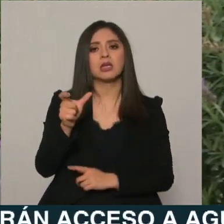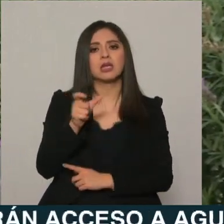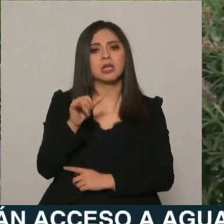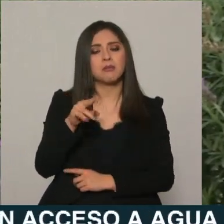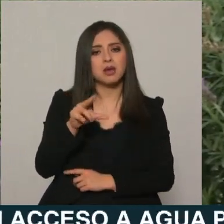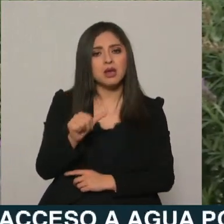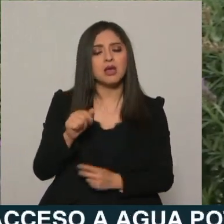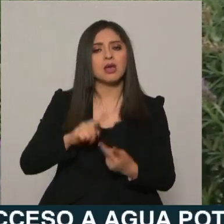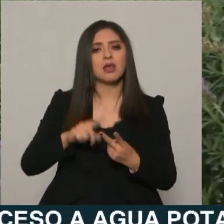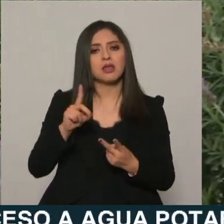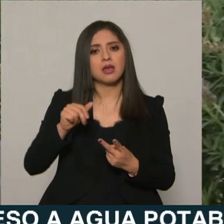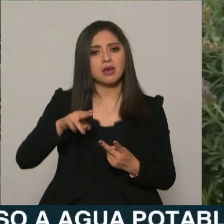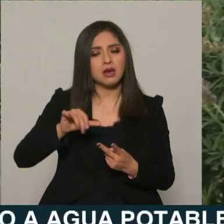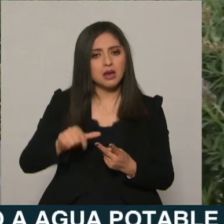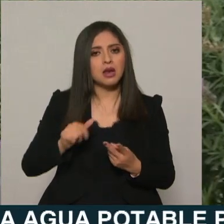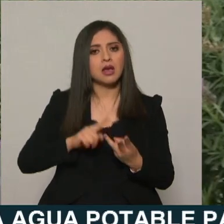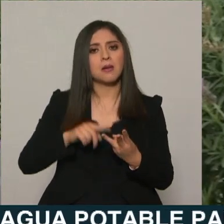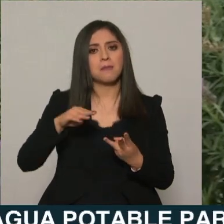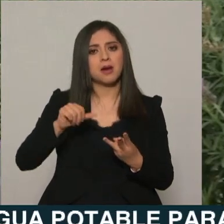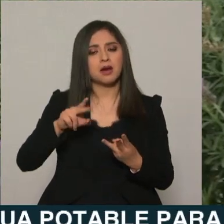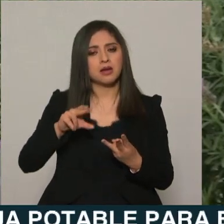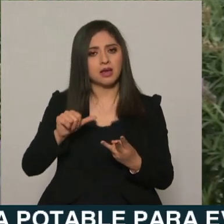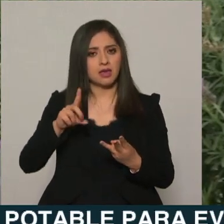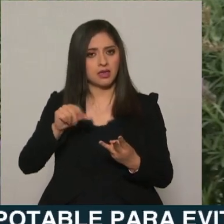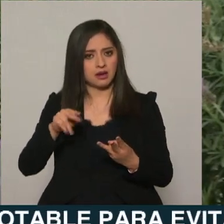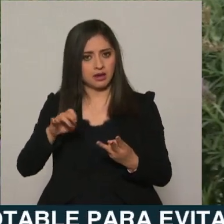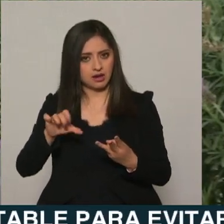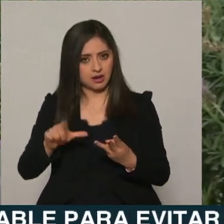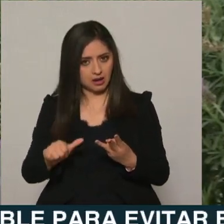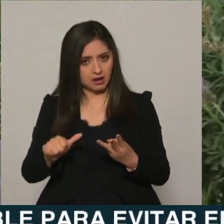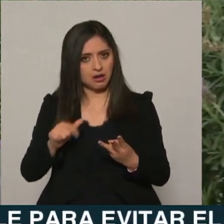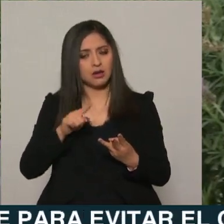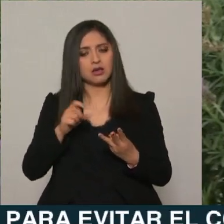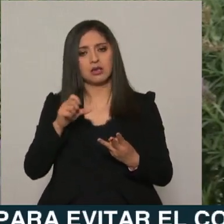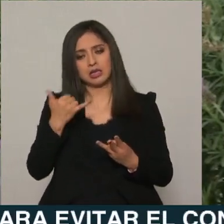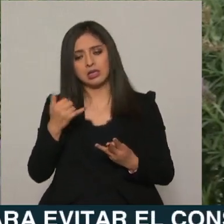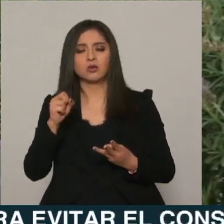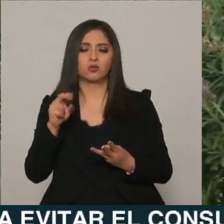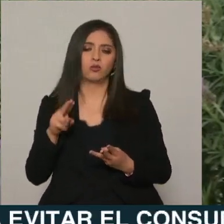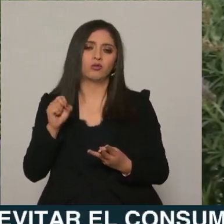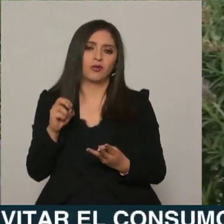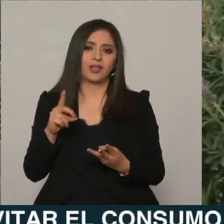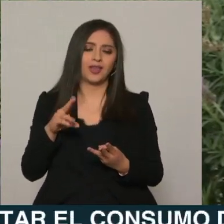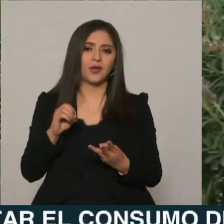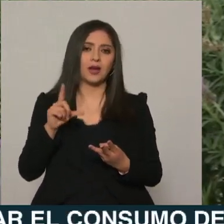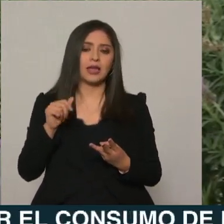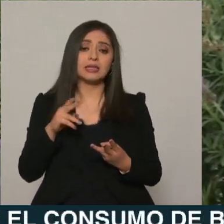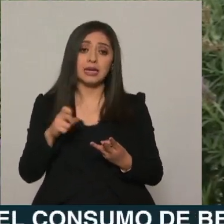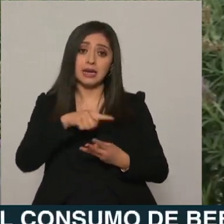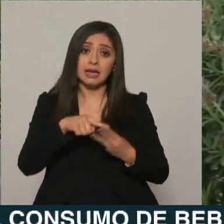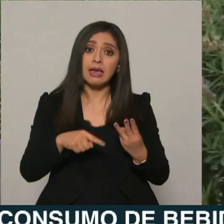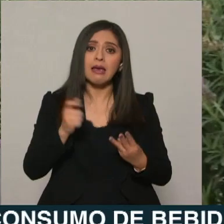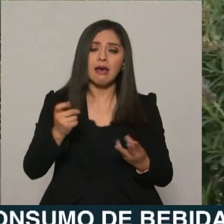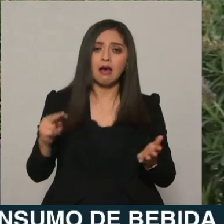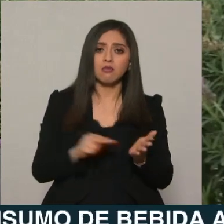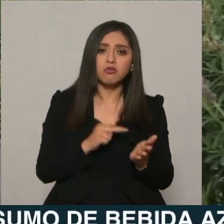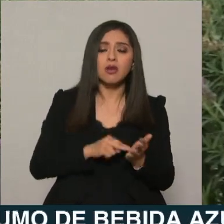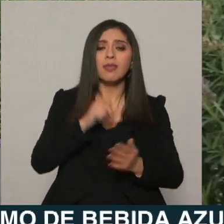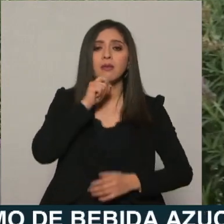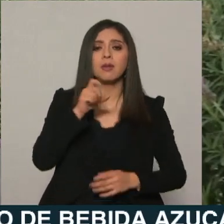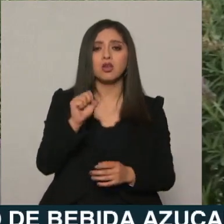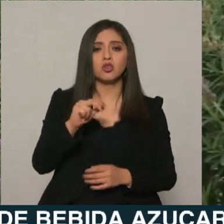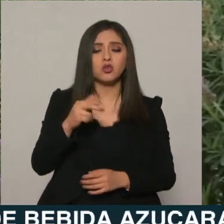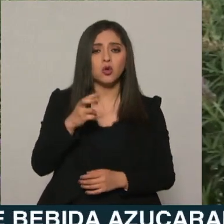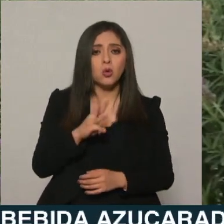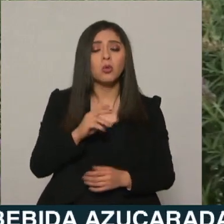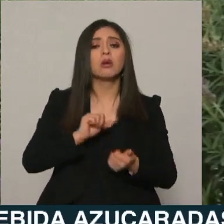Sariñana, Daniela Espala y María Daniela y su sonido láser. Ellas hacen firmas de autógrafos, va a haber showcases de